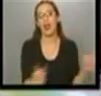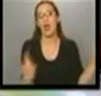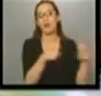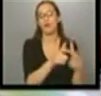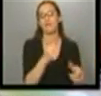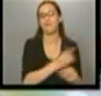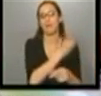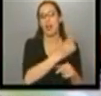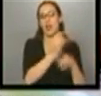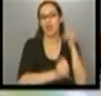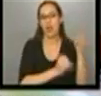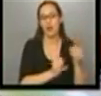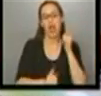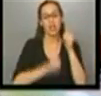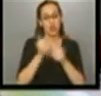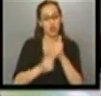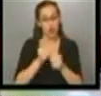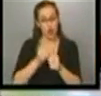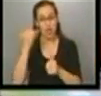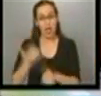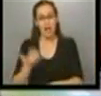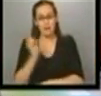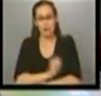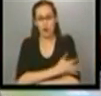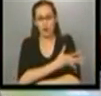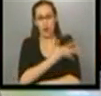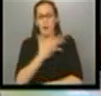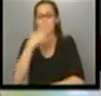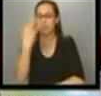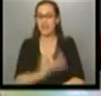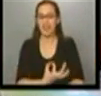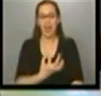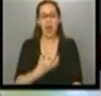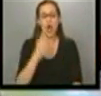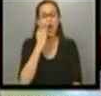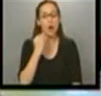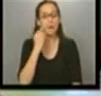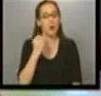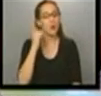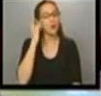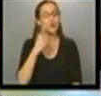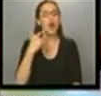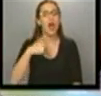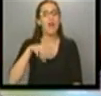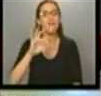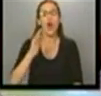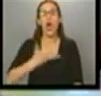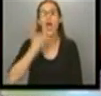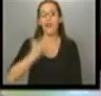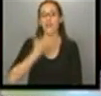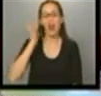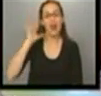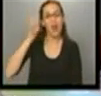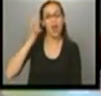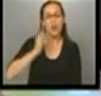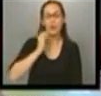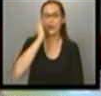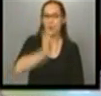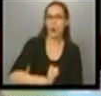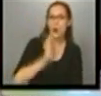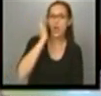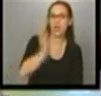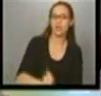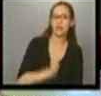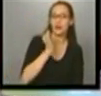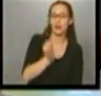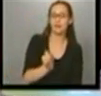conmovedora y más, toma mayor dimensión en la voz de Gustavo Yankelevich, que suele no hablar nunca con la prensa. Realmente cuando lo hace, y si lo